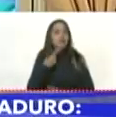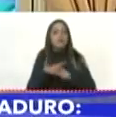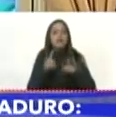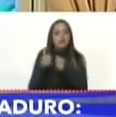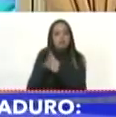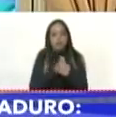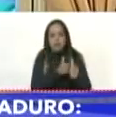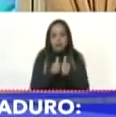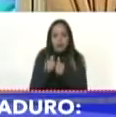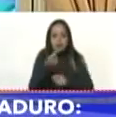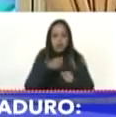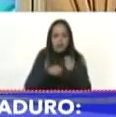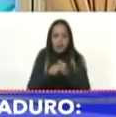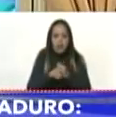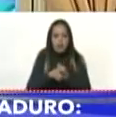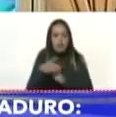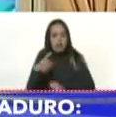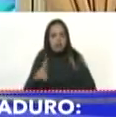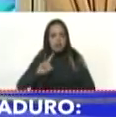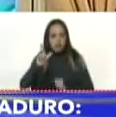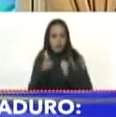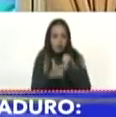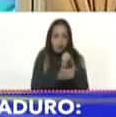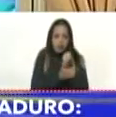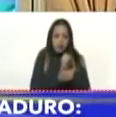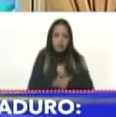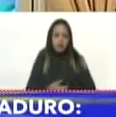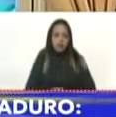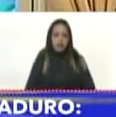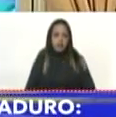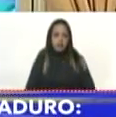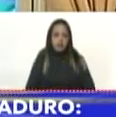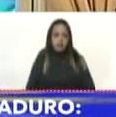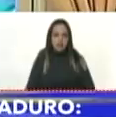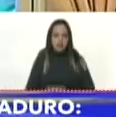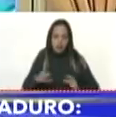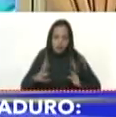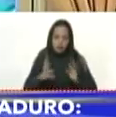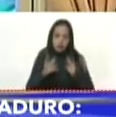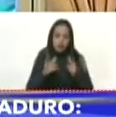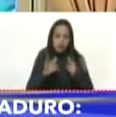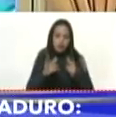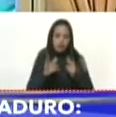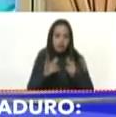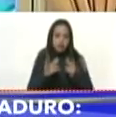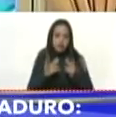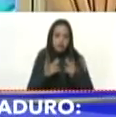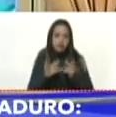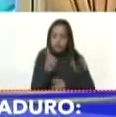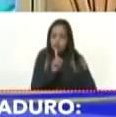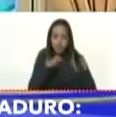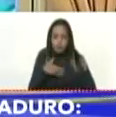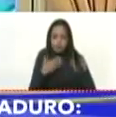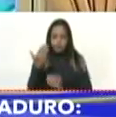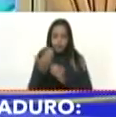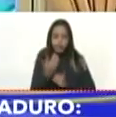financiera de la derecha guaidocista cortó de tajo y no estamos trayendo ni